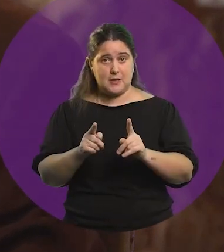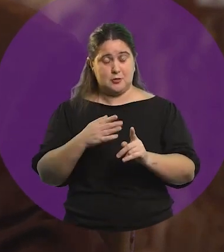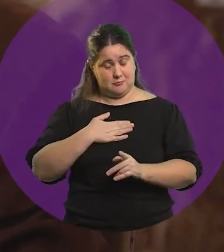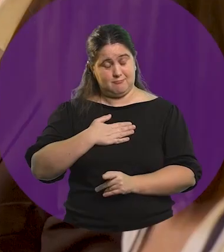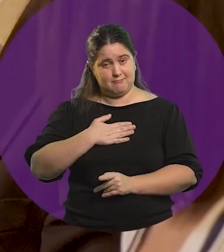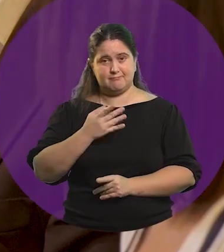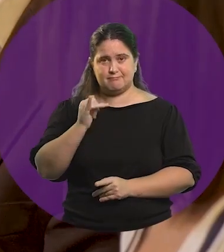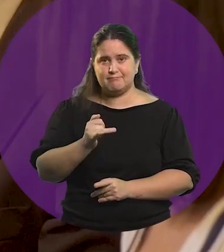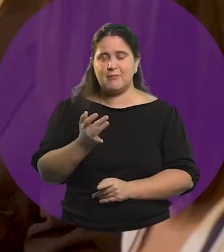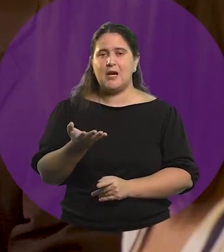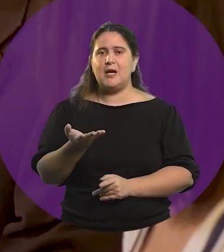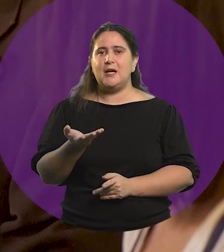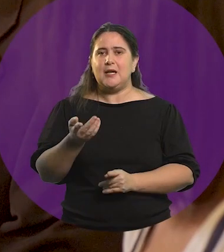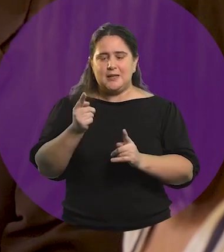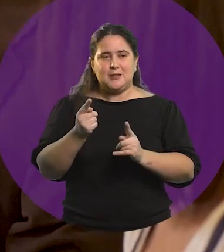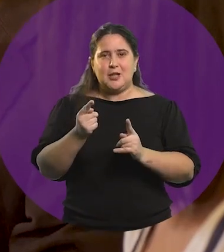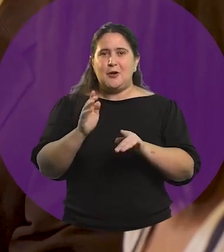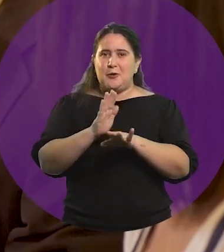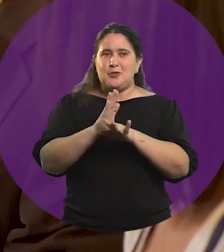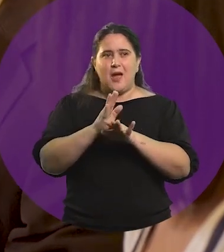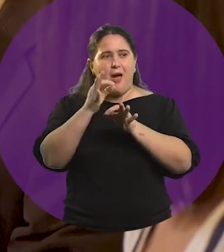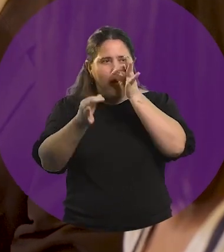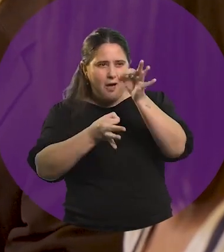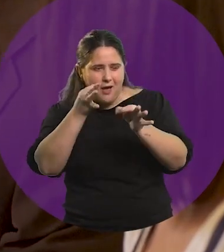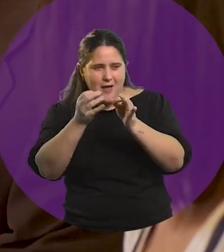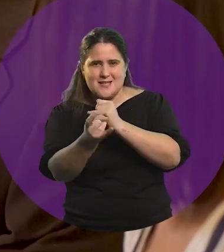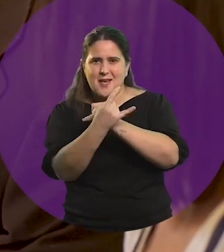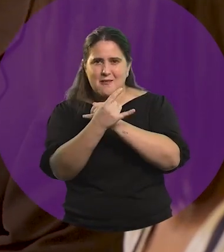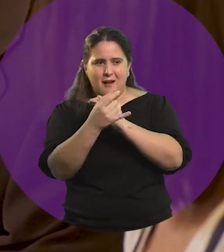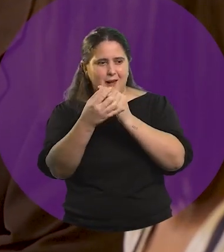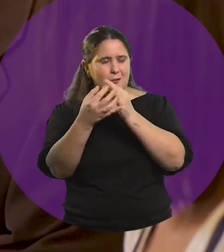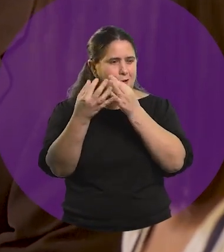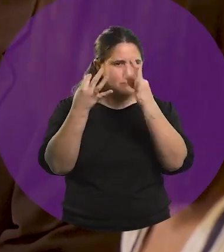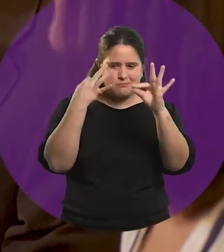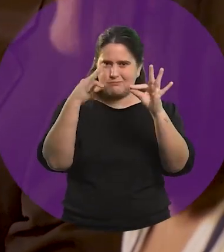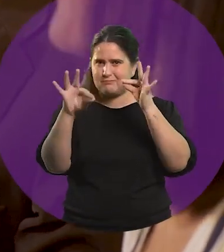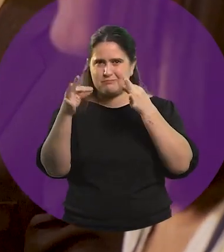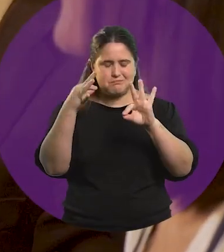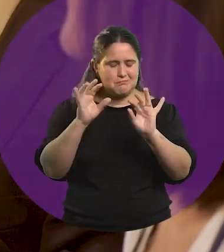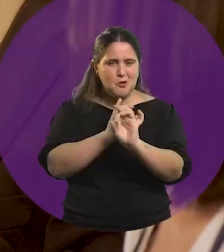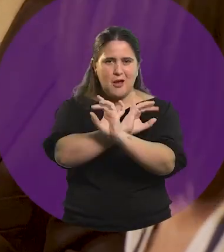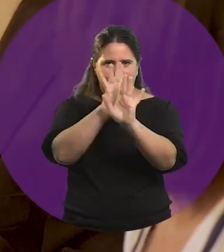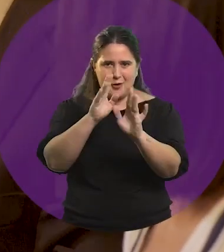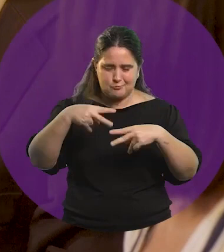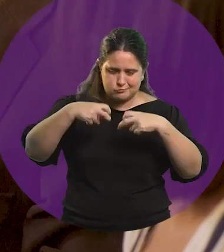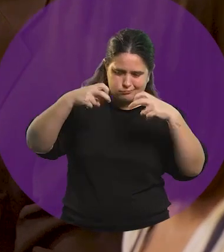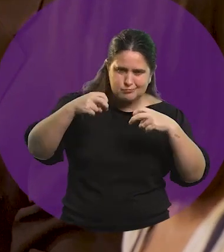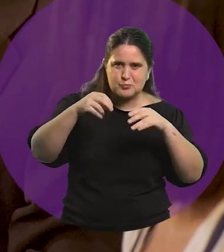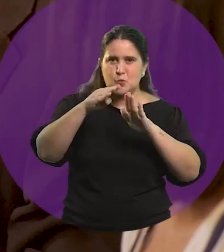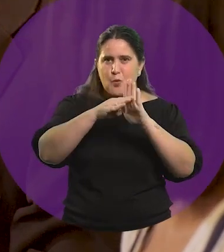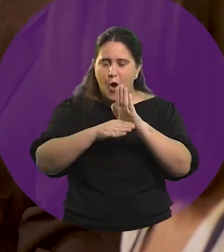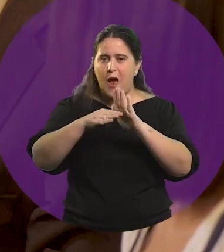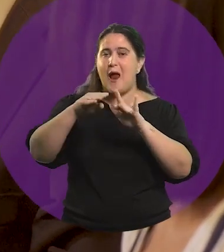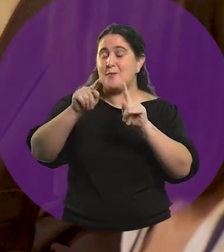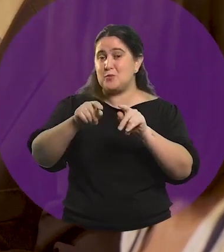lo admito, es un gran folleto de explicar todo lo que hace Ceibal. Porque analiza los programas de